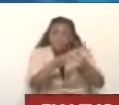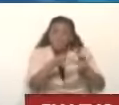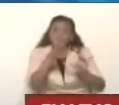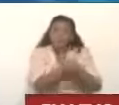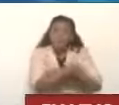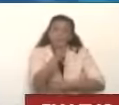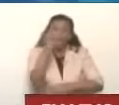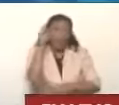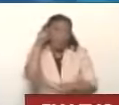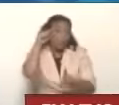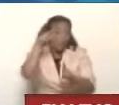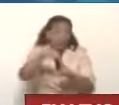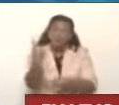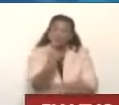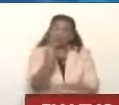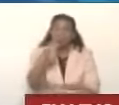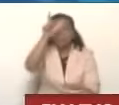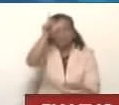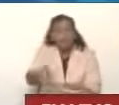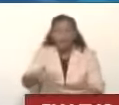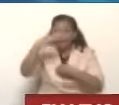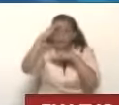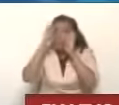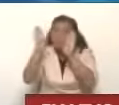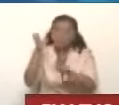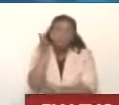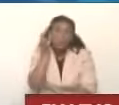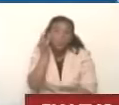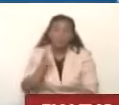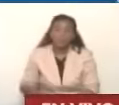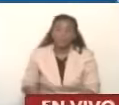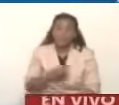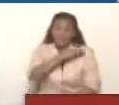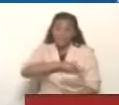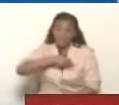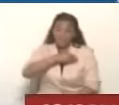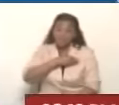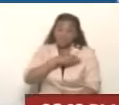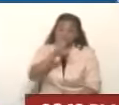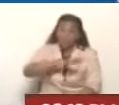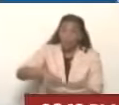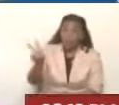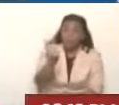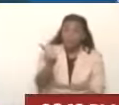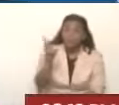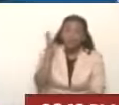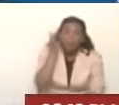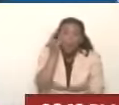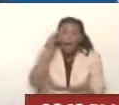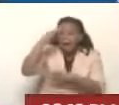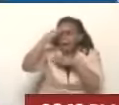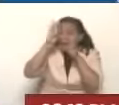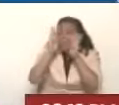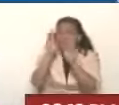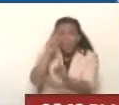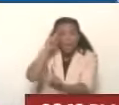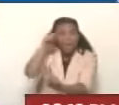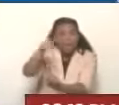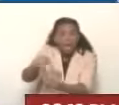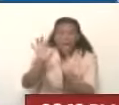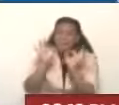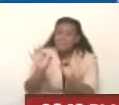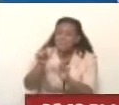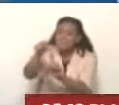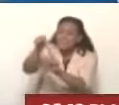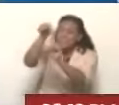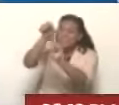la mujer. Solo para la mujer. Solo para la mujer. El objetivo de la gran misión Venezuela Mujer es atender de manera muy especial a la